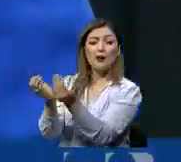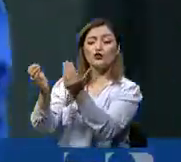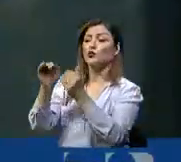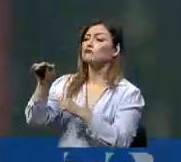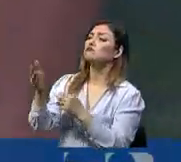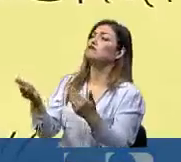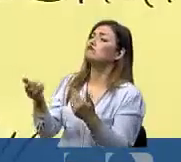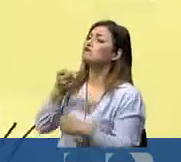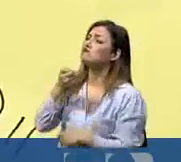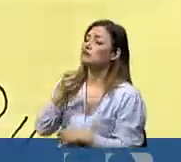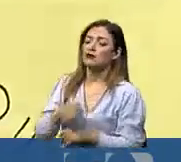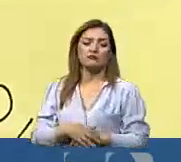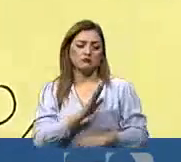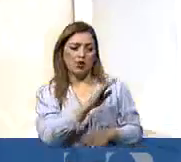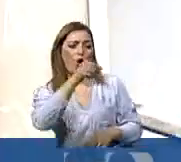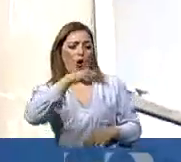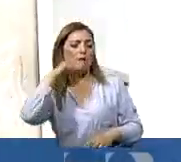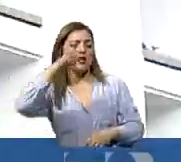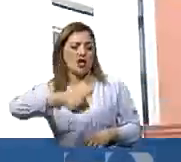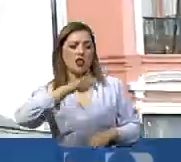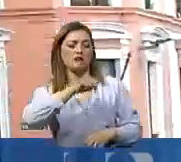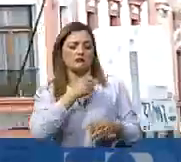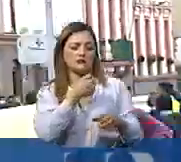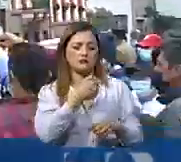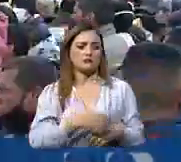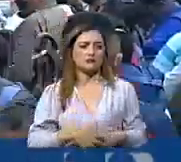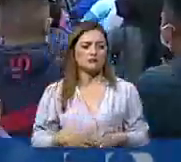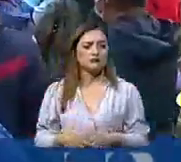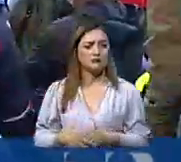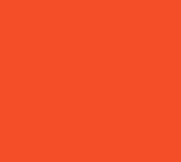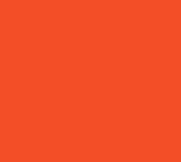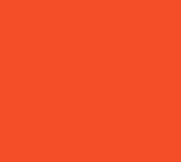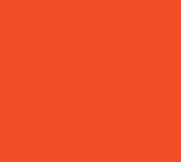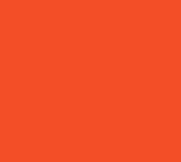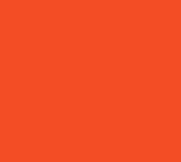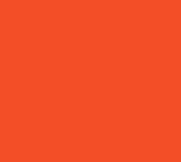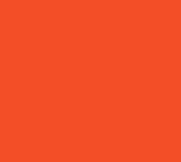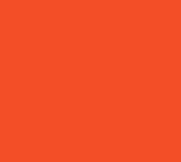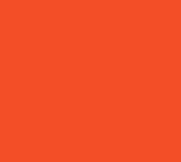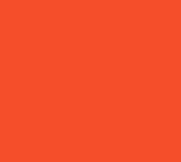indicaron que hoy nos darán su versión. En Quito, Pablo Guerrabáez, 24 horas.